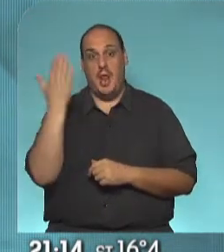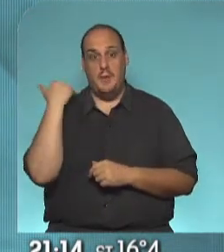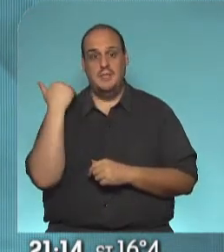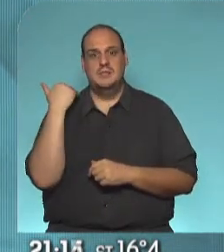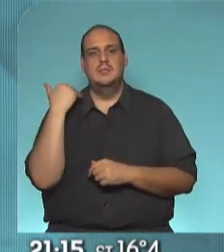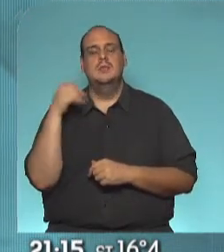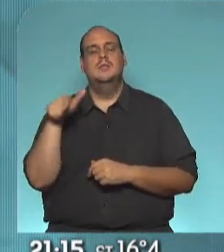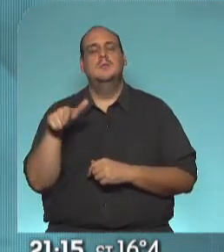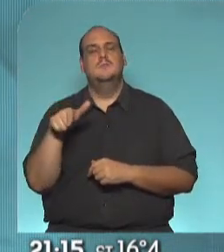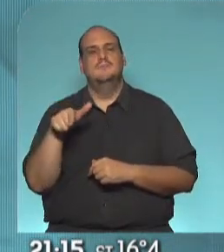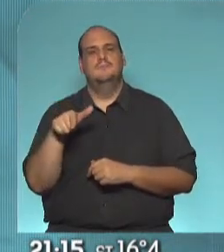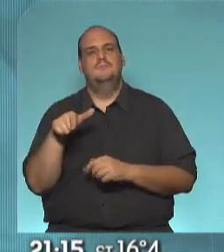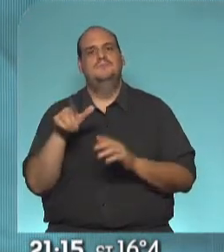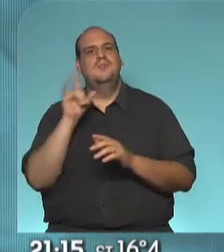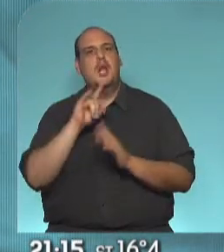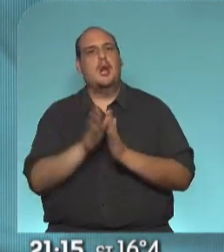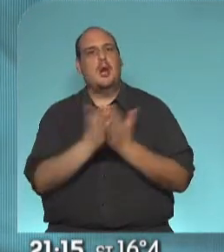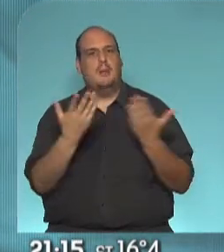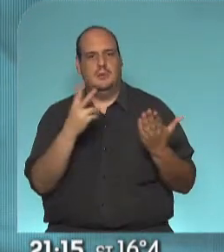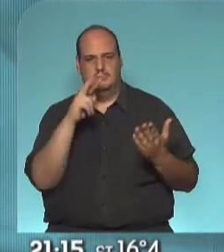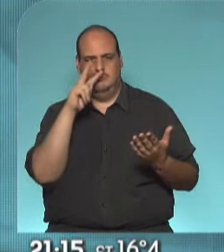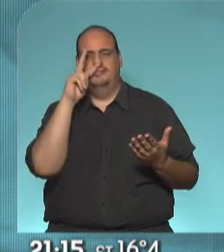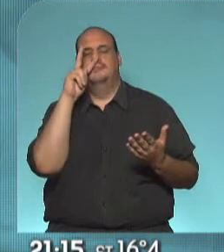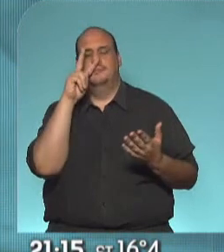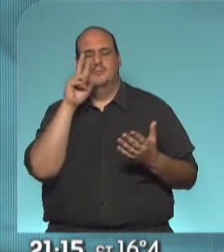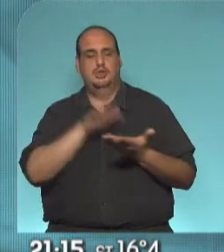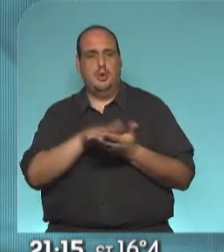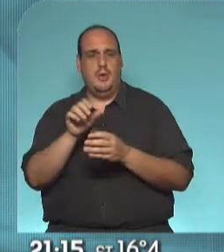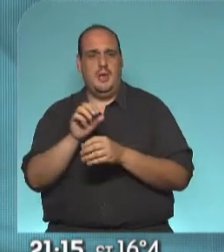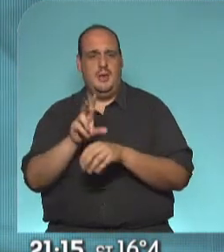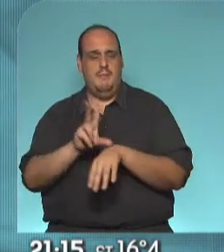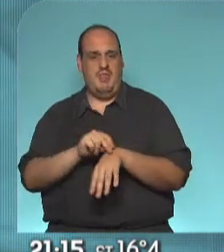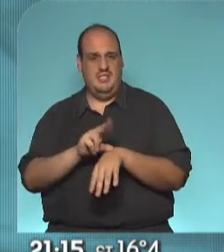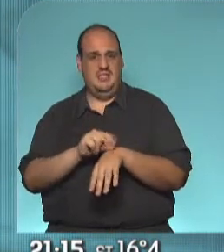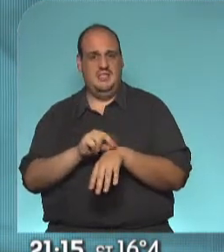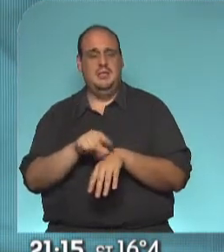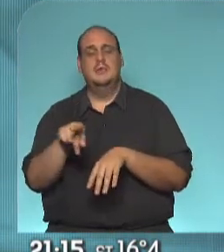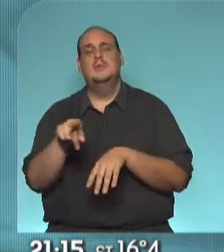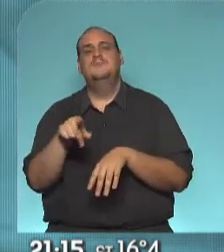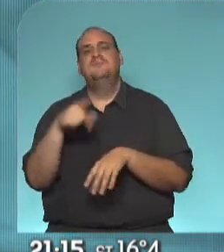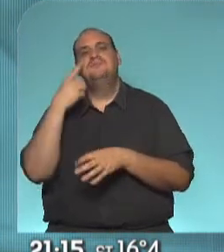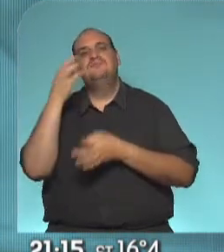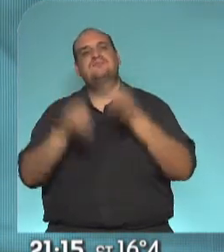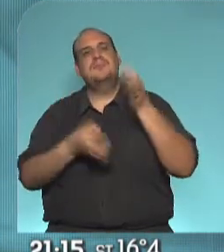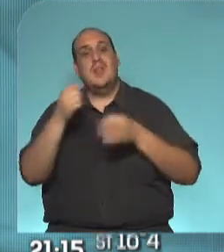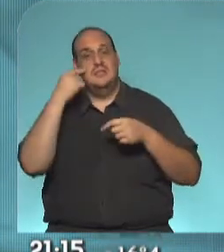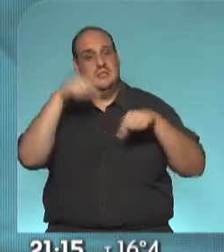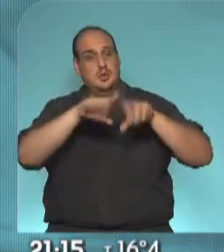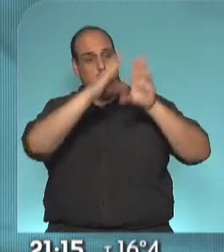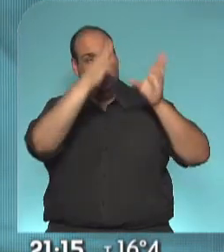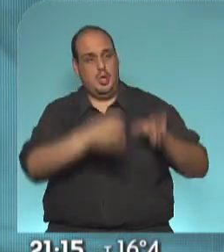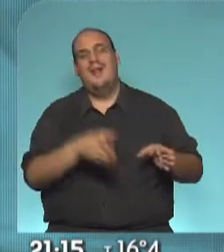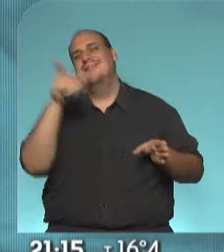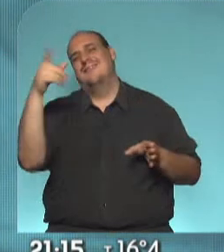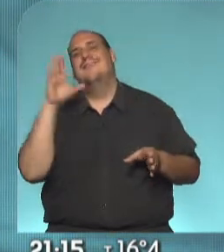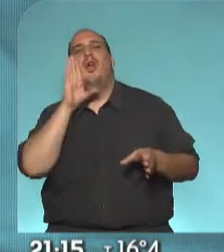un artículo una de las revistas más prestigiosas de medicina, en un análisis que le hacen en una institución donde no se llaman